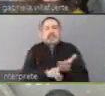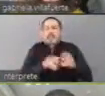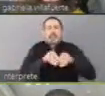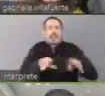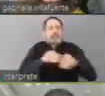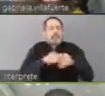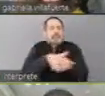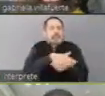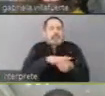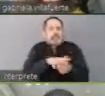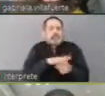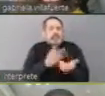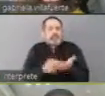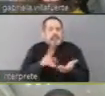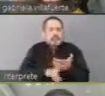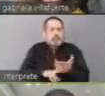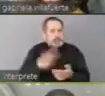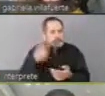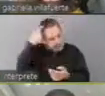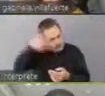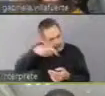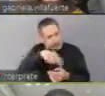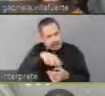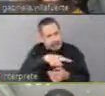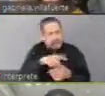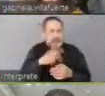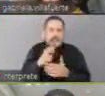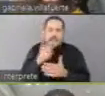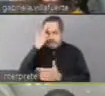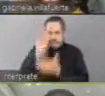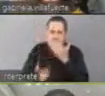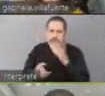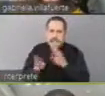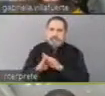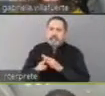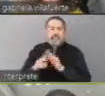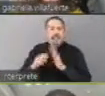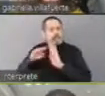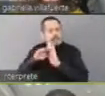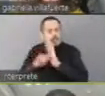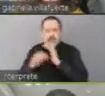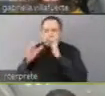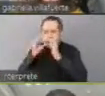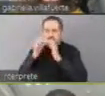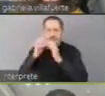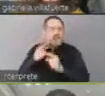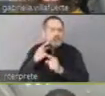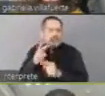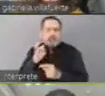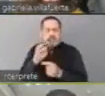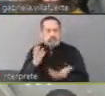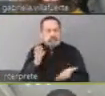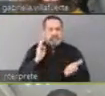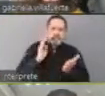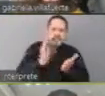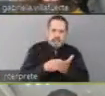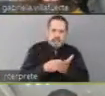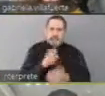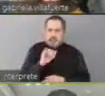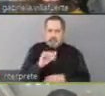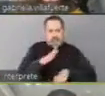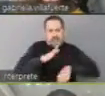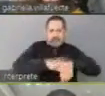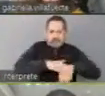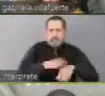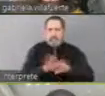local y con ello vulneración al modelo de comunicación política, por lo que se propone imponer una sanción